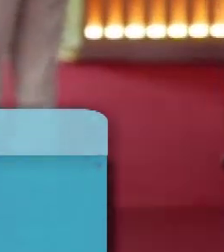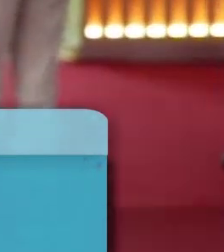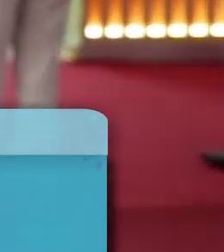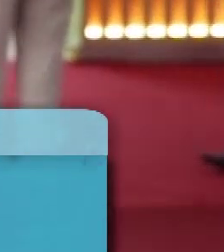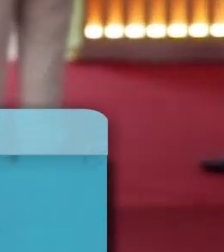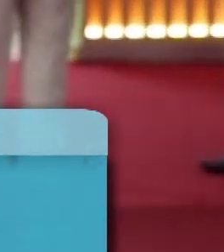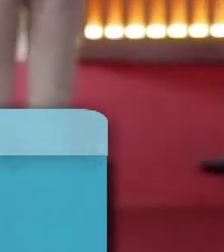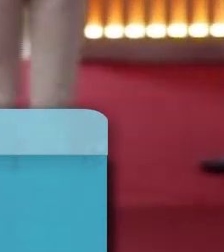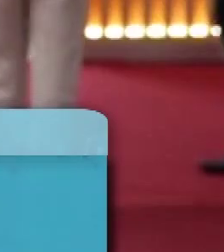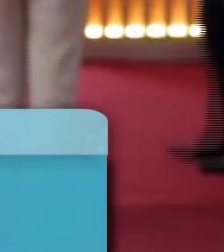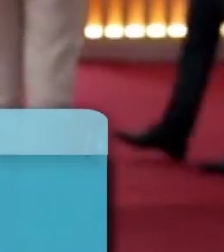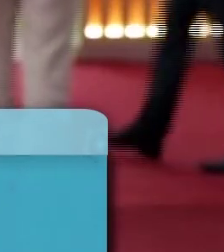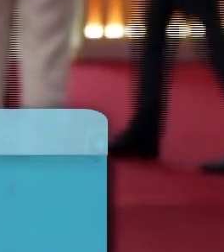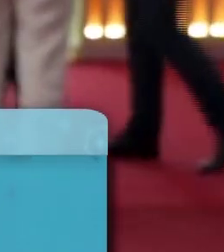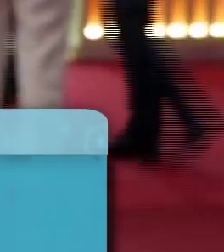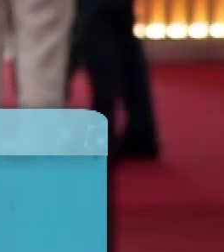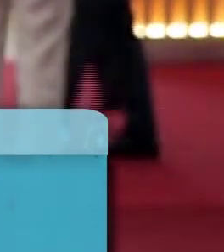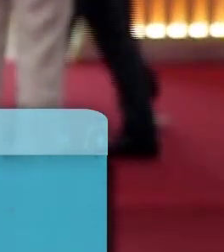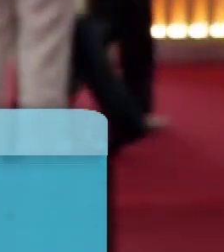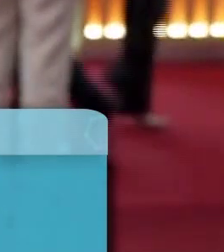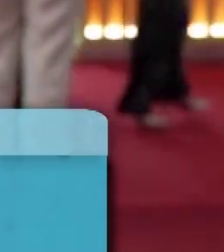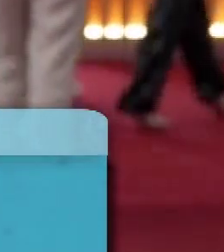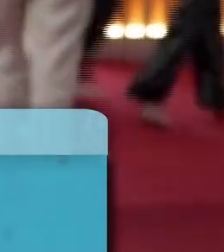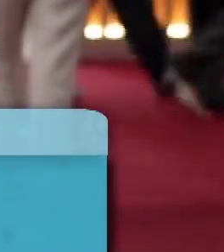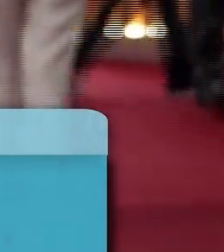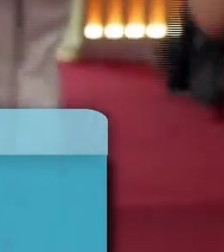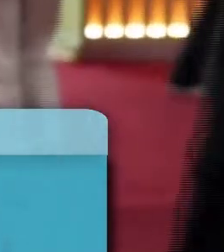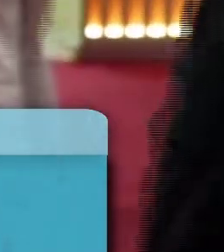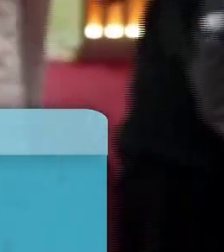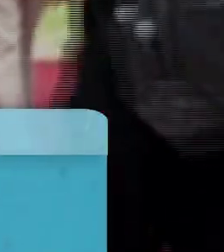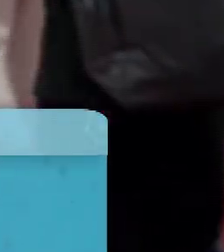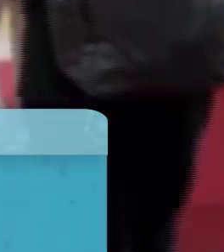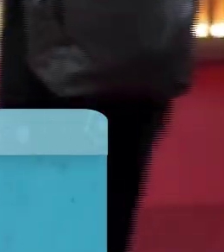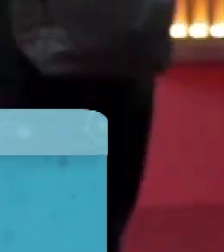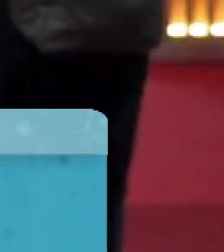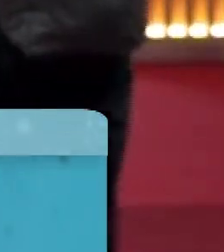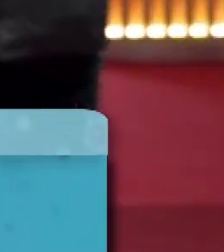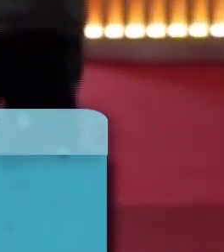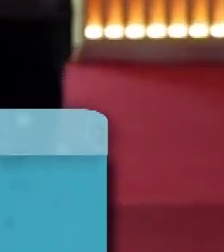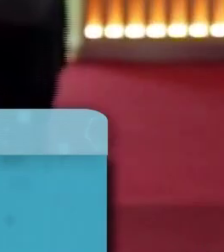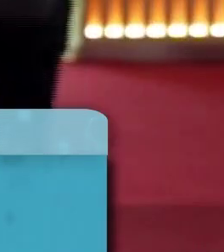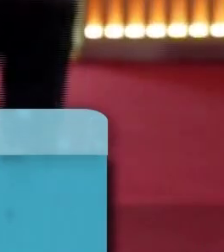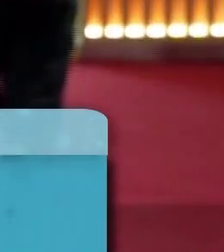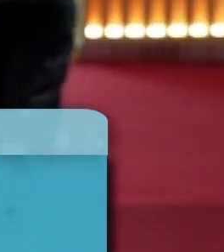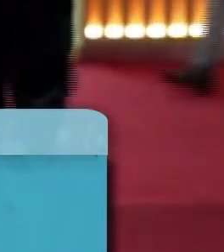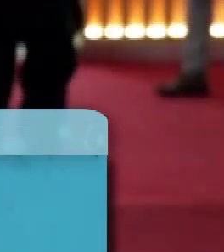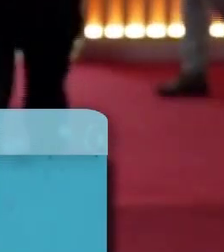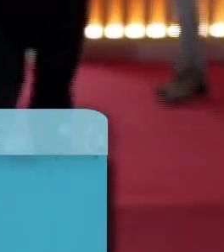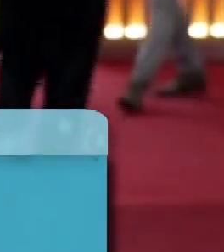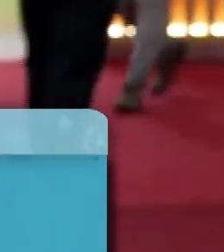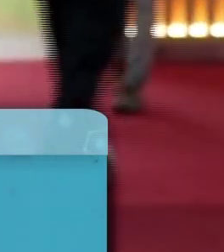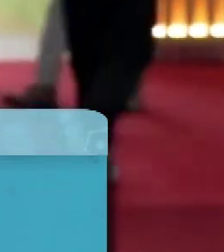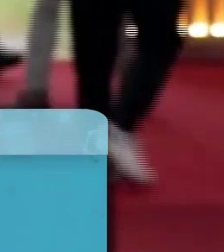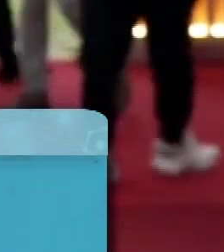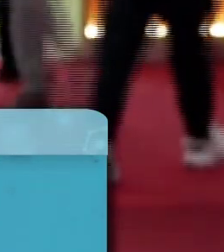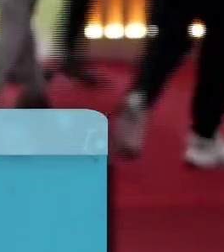a la cocina argentina, desde los utensilios hasta también la forma de cocinar. Entonces hay que hacer un proceso de